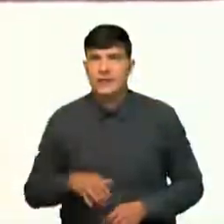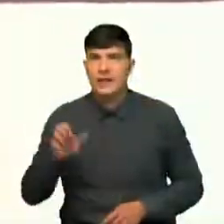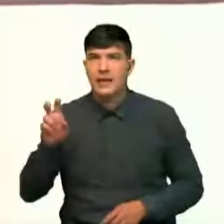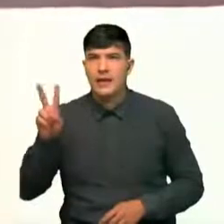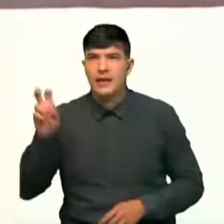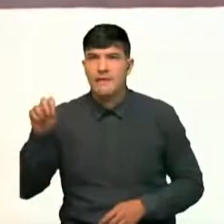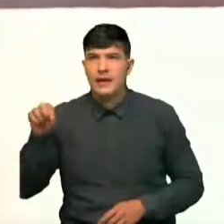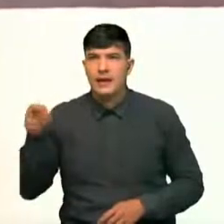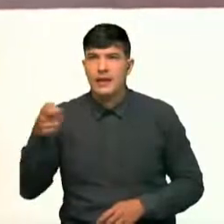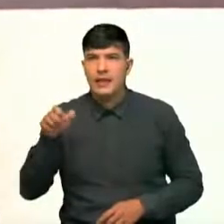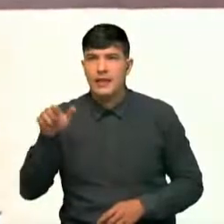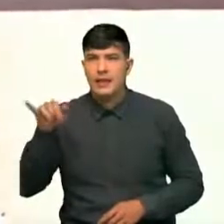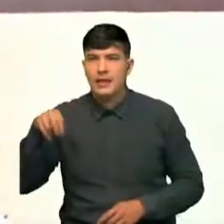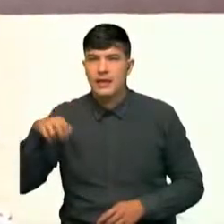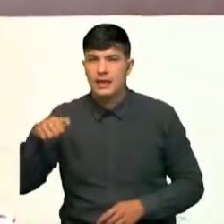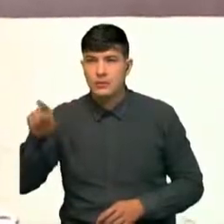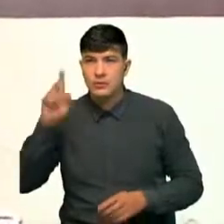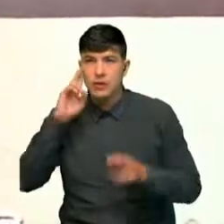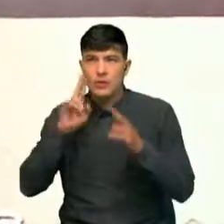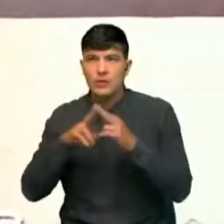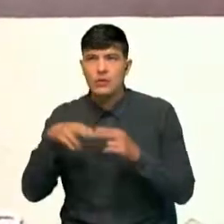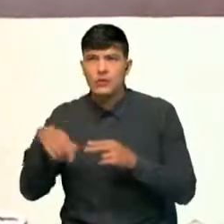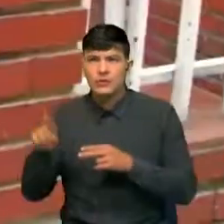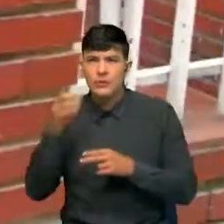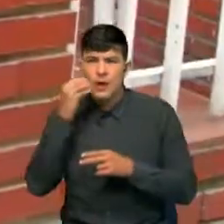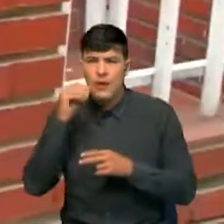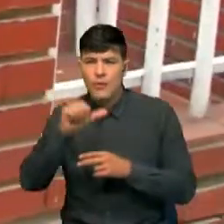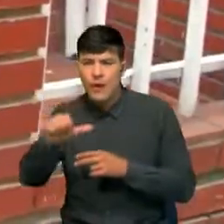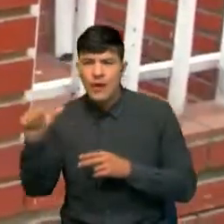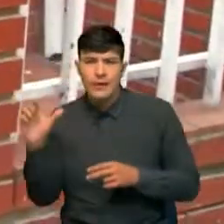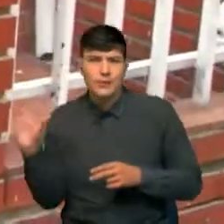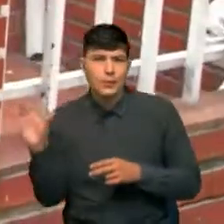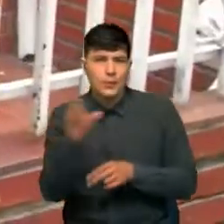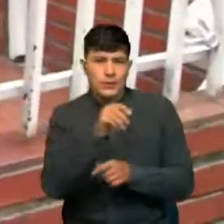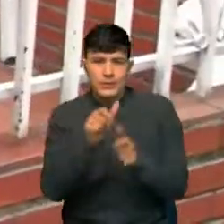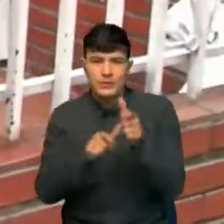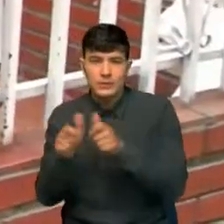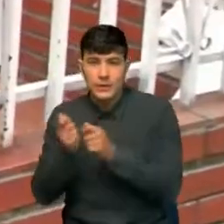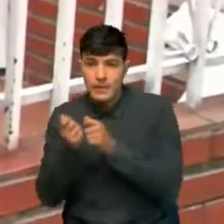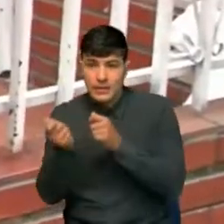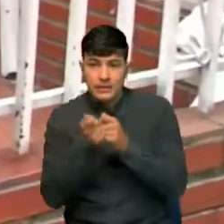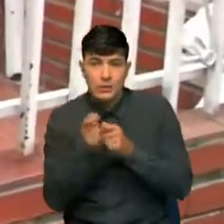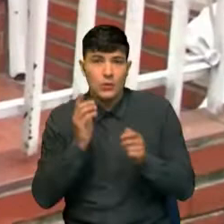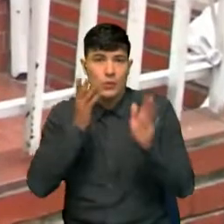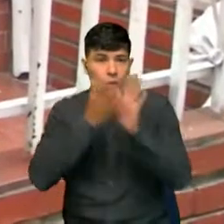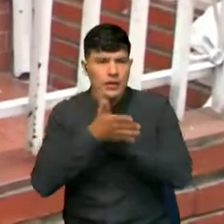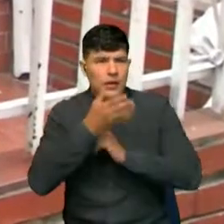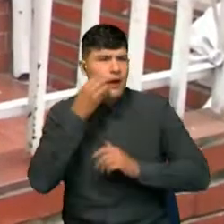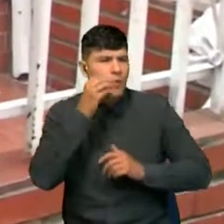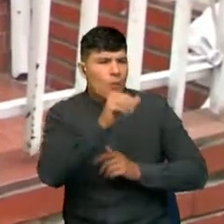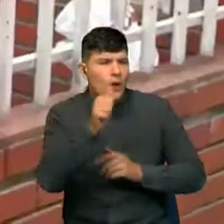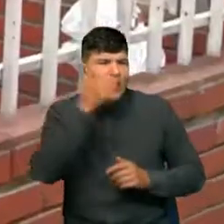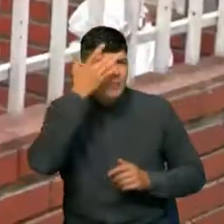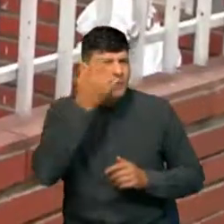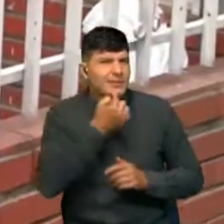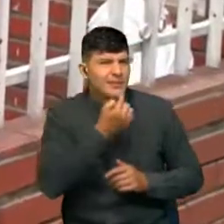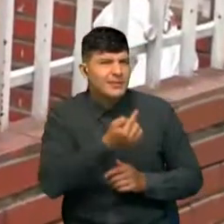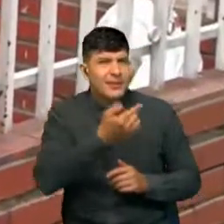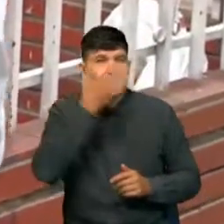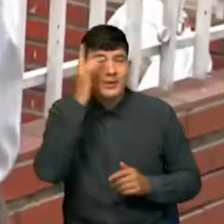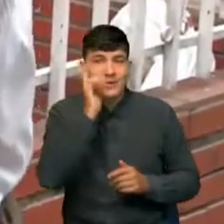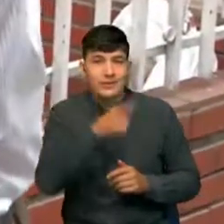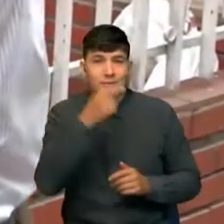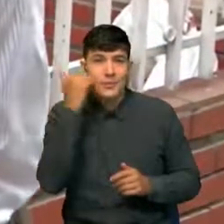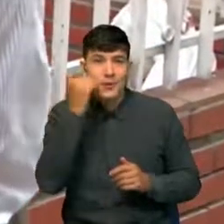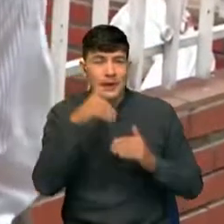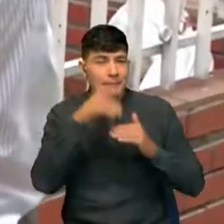Evangelina Fiallo es conocida en Villampis como la nonita del sector. Según cuentan sus vecinos, la llaman así por ser una de las mujeres más